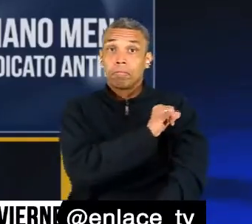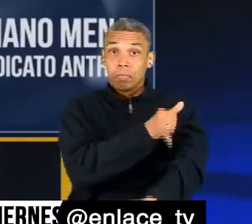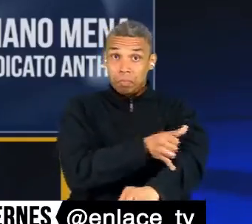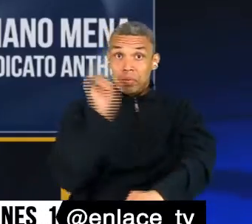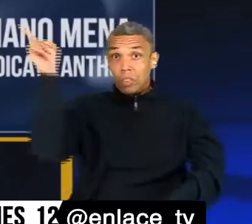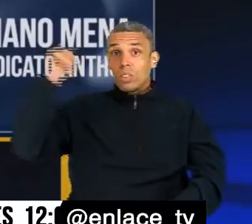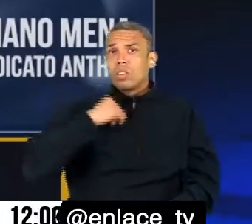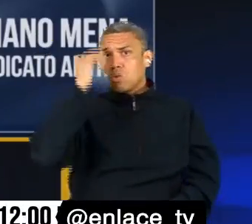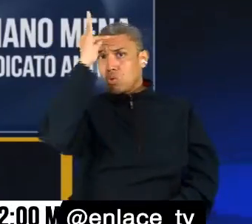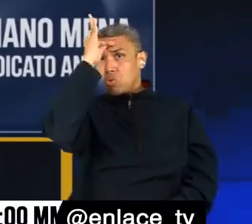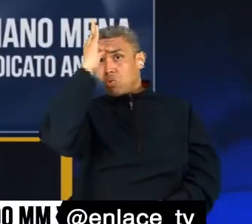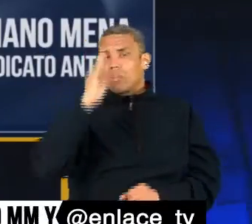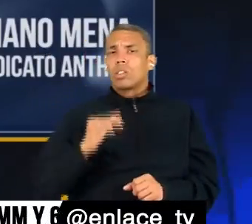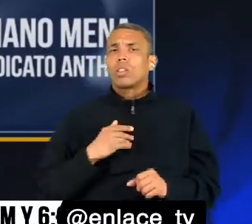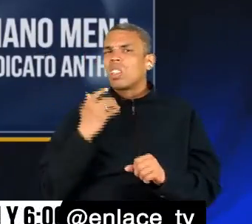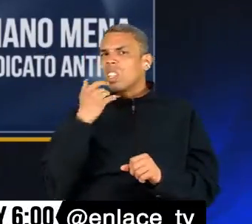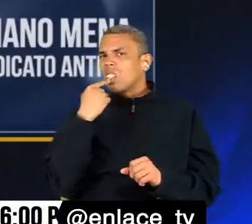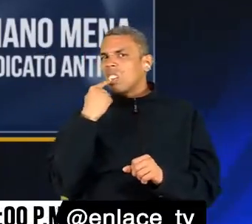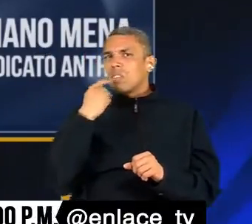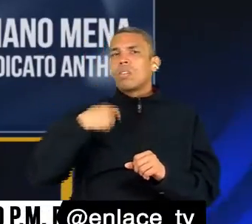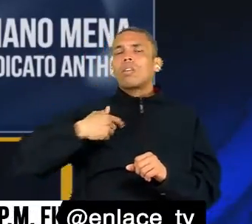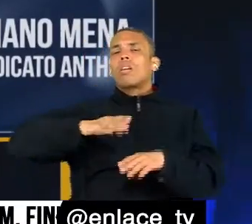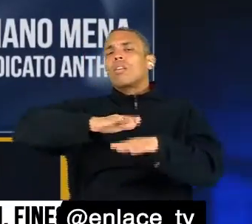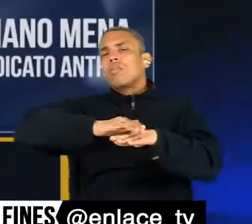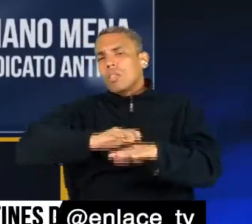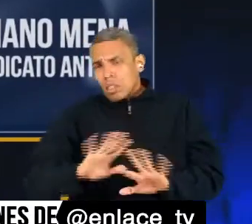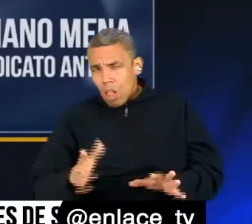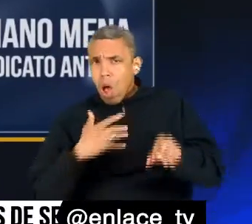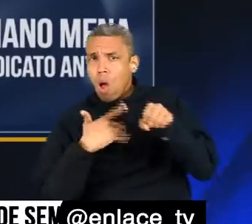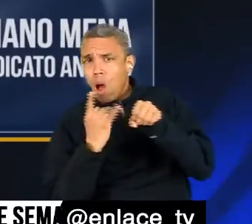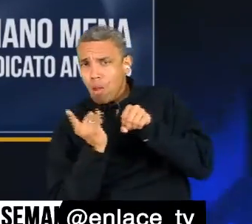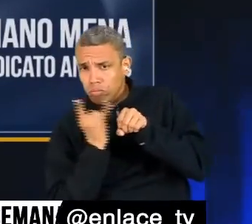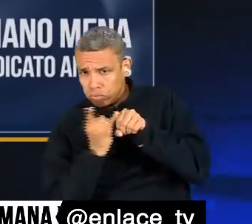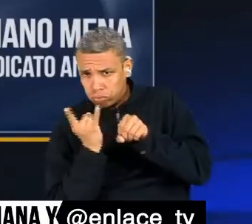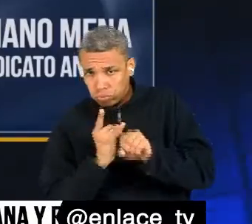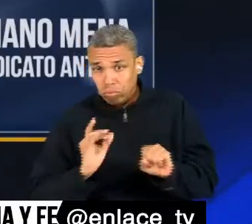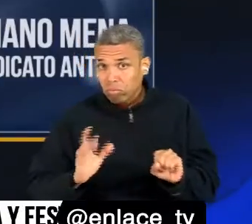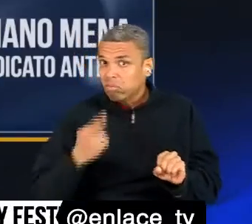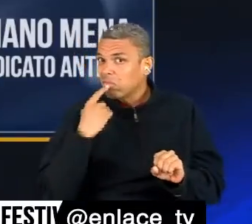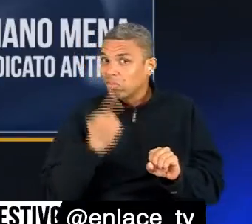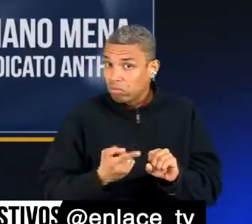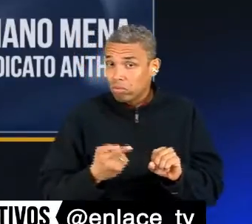fue explicarle a todos los usuarios que se iba a hacer, que nos entendiéramos,